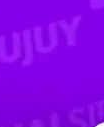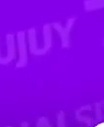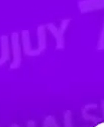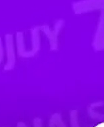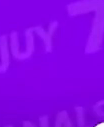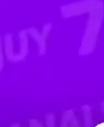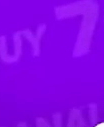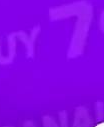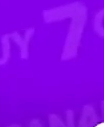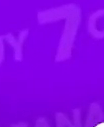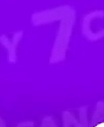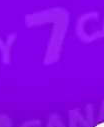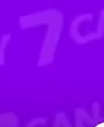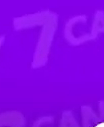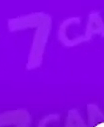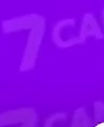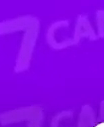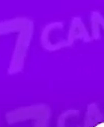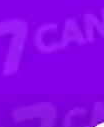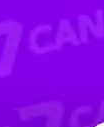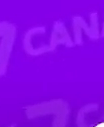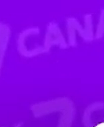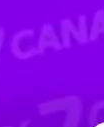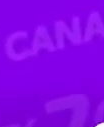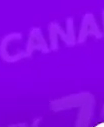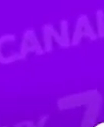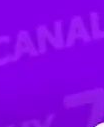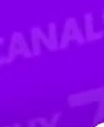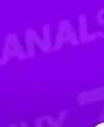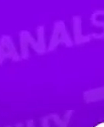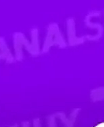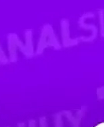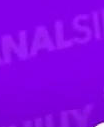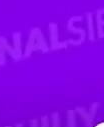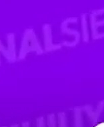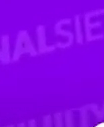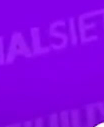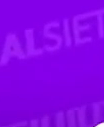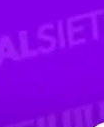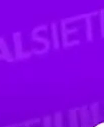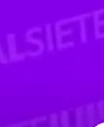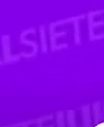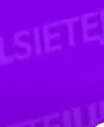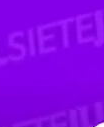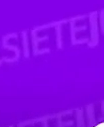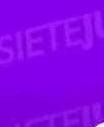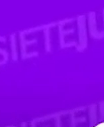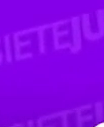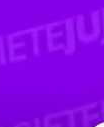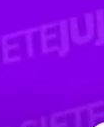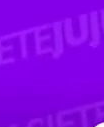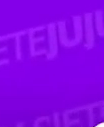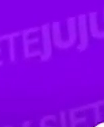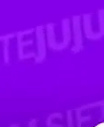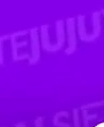todos los vecinos que se están haciendo los trabajos correspondientes de los proyectos y también por parte de la seguridad de todos los que viven en este barrio